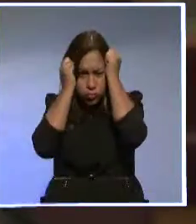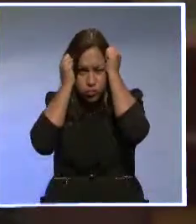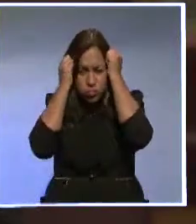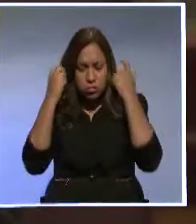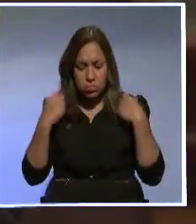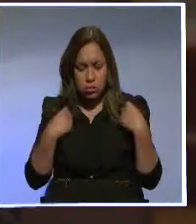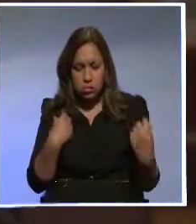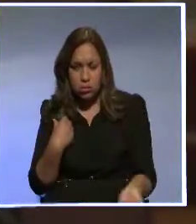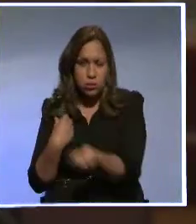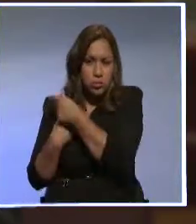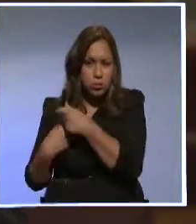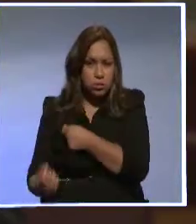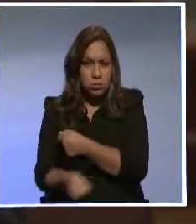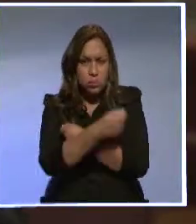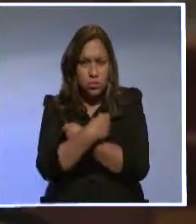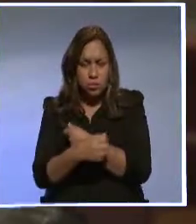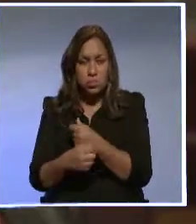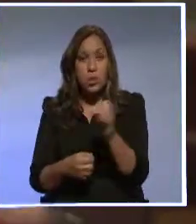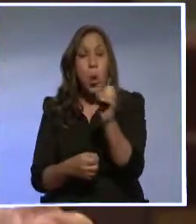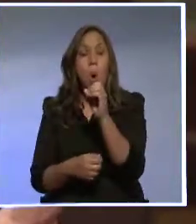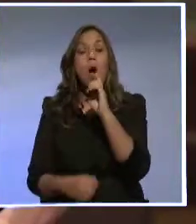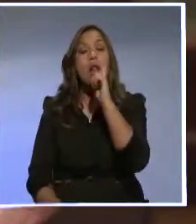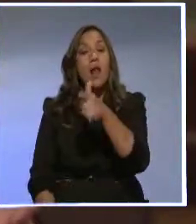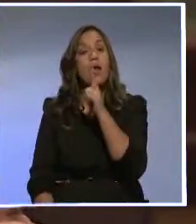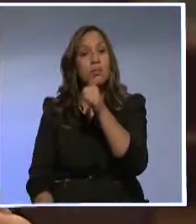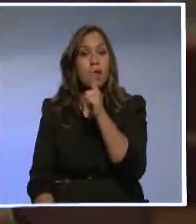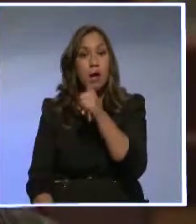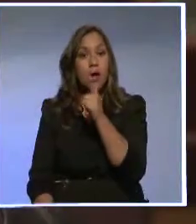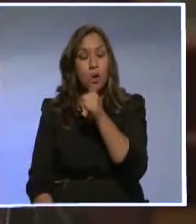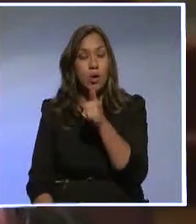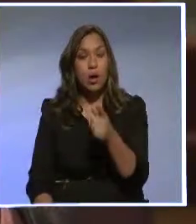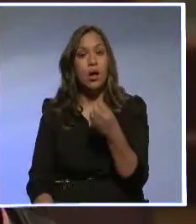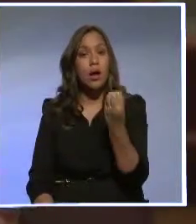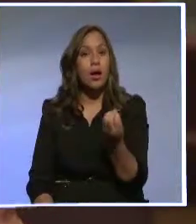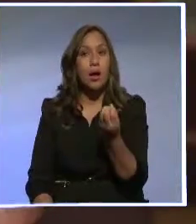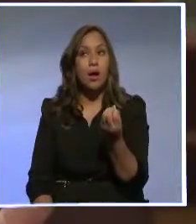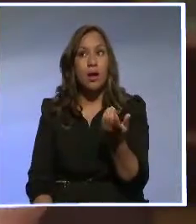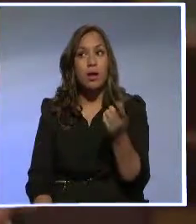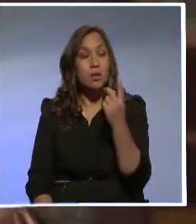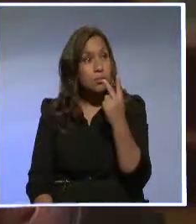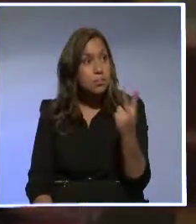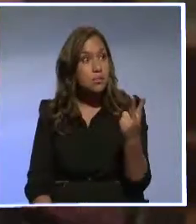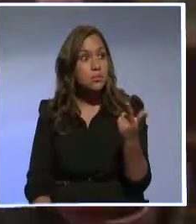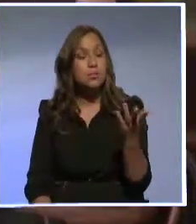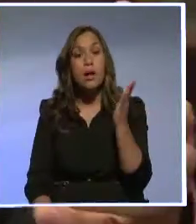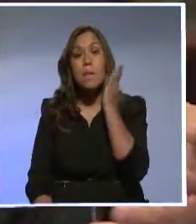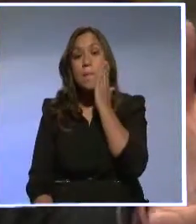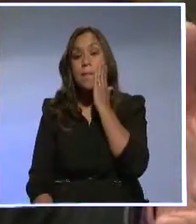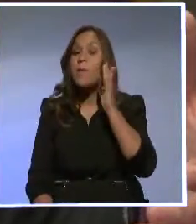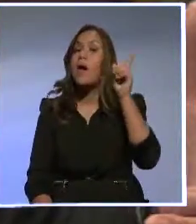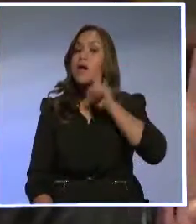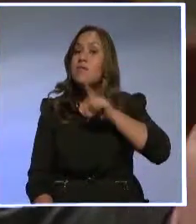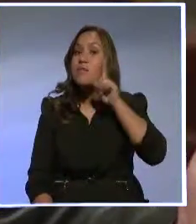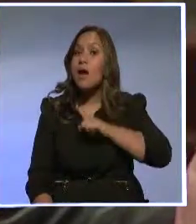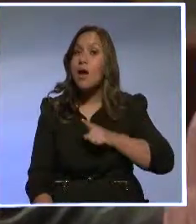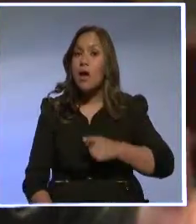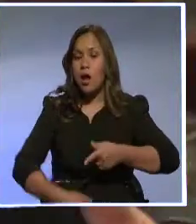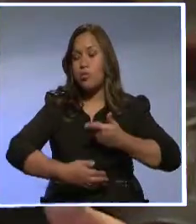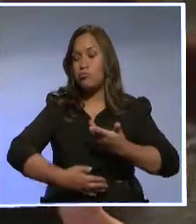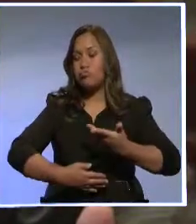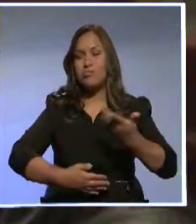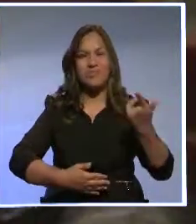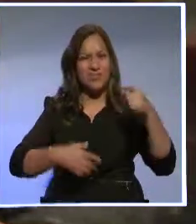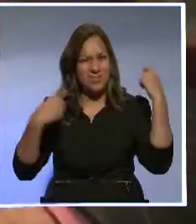la plata cougar la gente está acostumbrada a vélez a la mamá negra y a quienes andan alrededor de ella